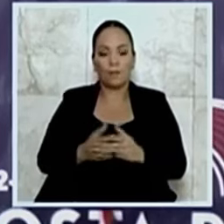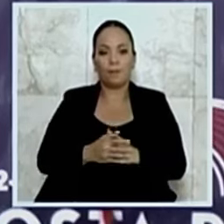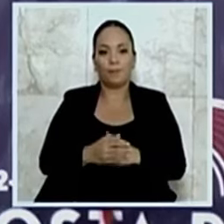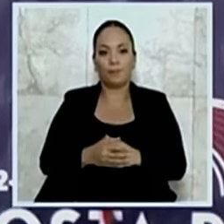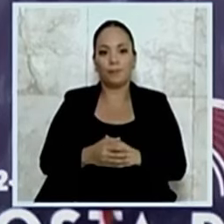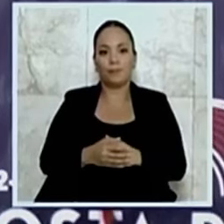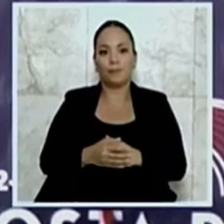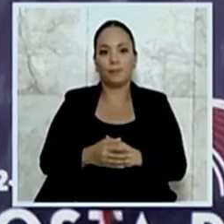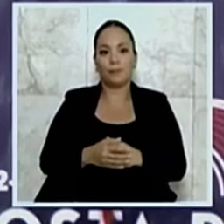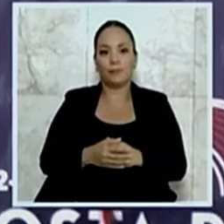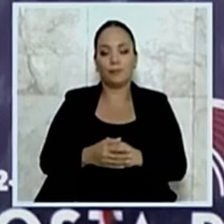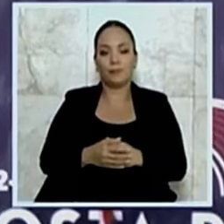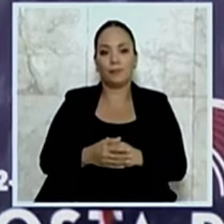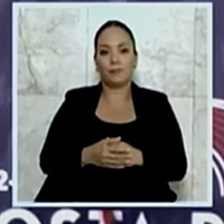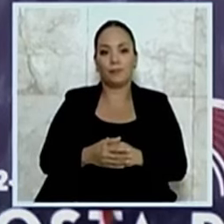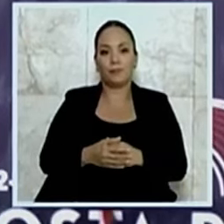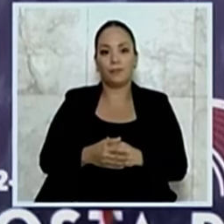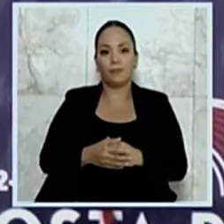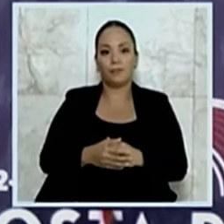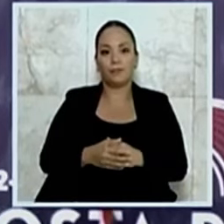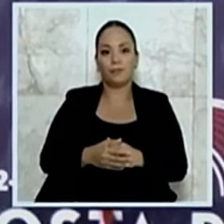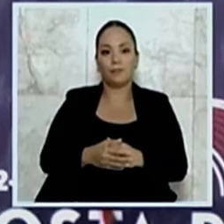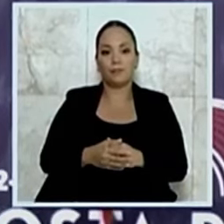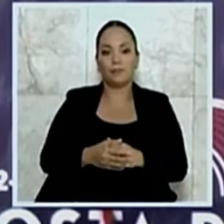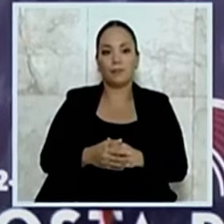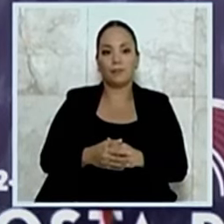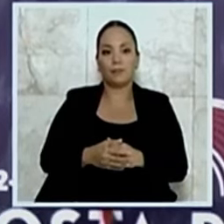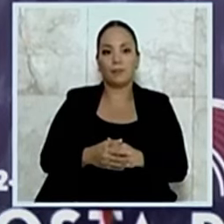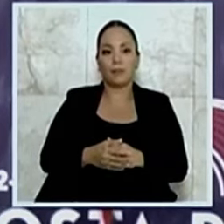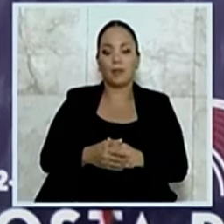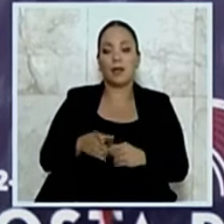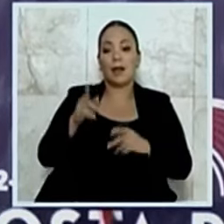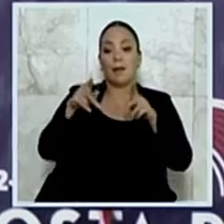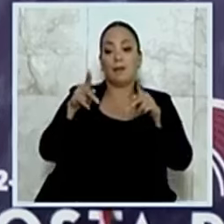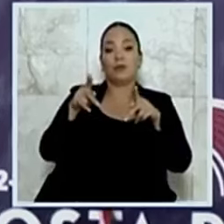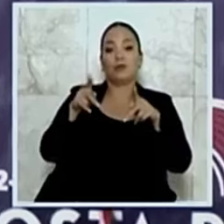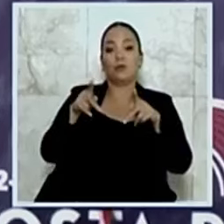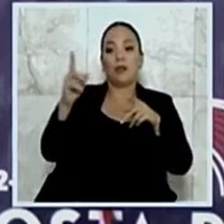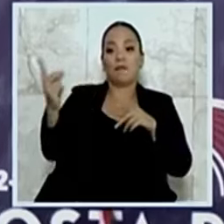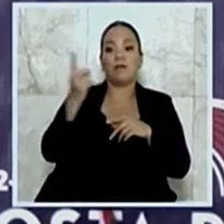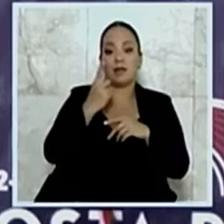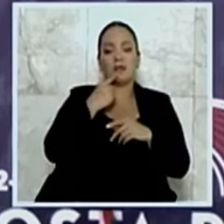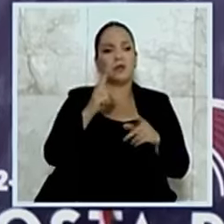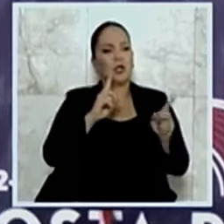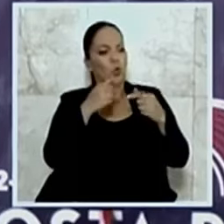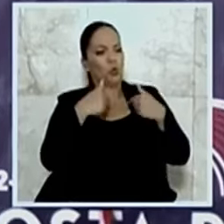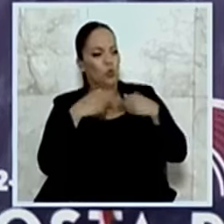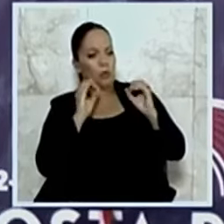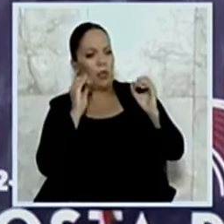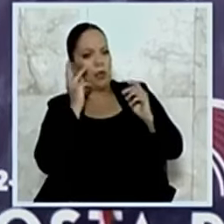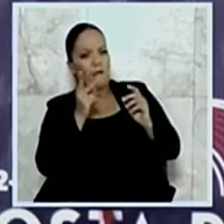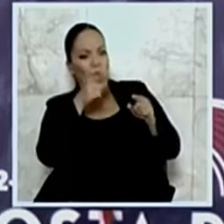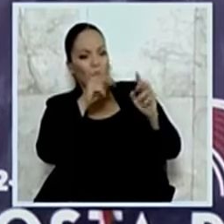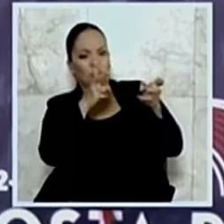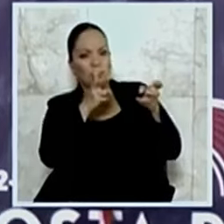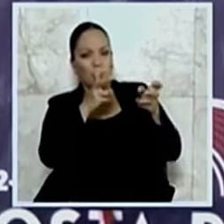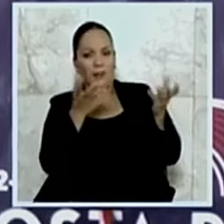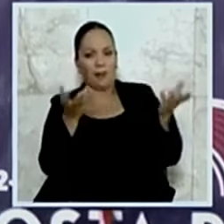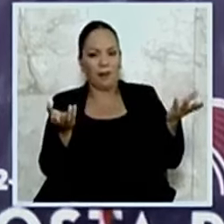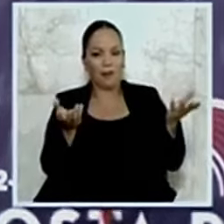Lehmann qué opinaba al respecto o al ministerio que yo represento. Él se aboca a la investigación,